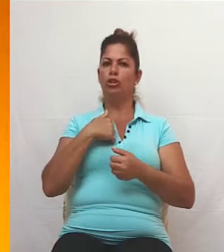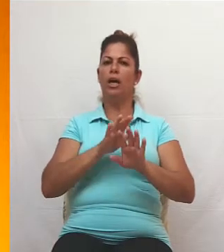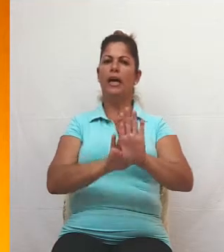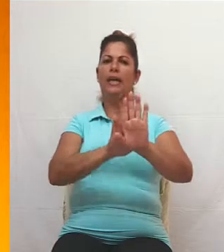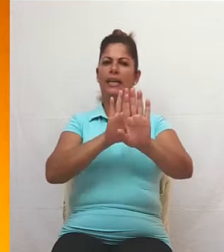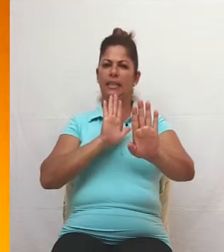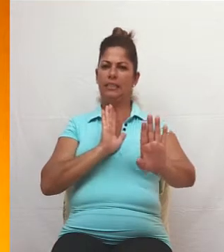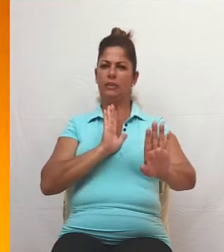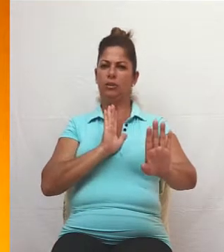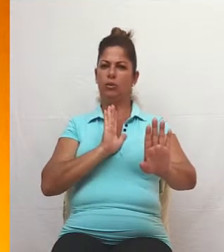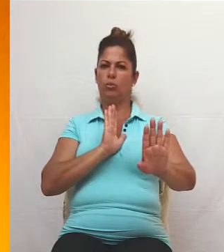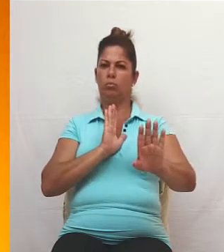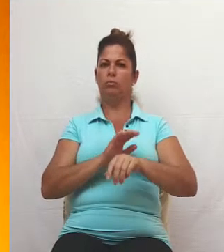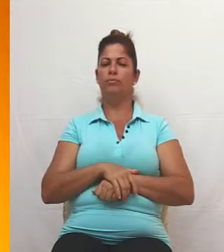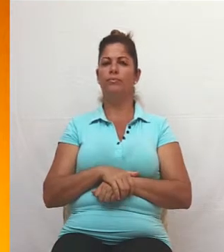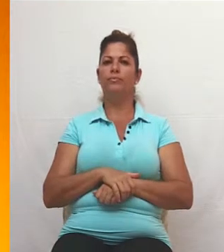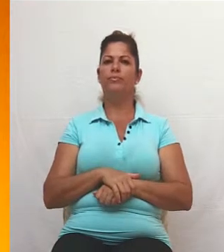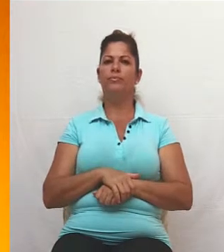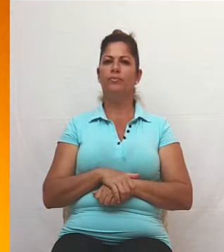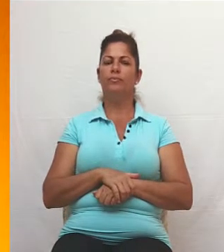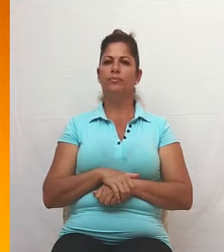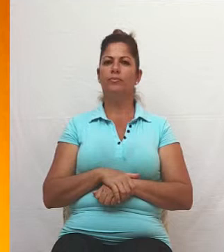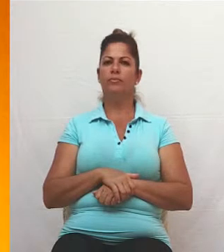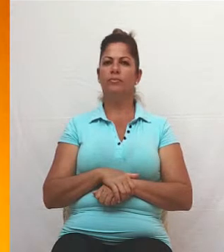me resisto a dudar de ella